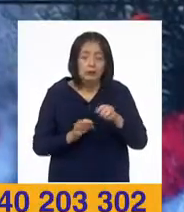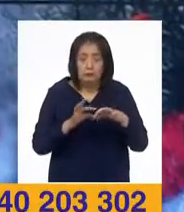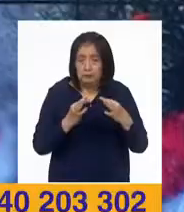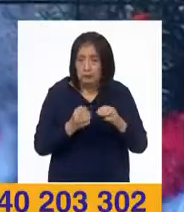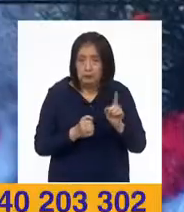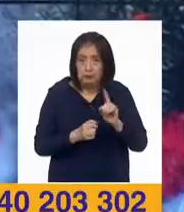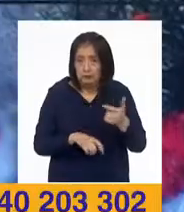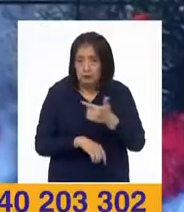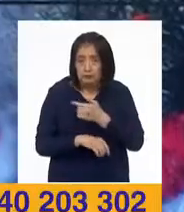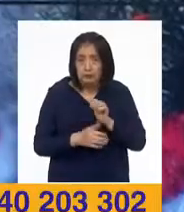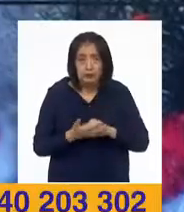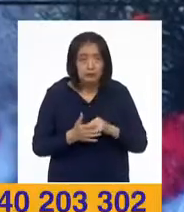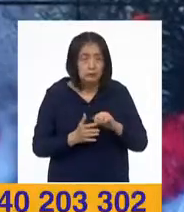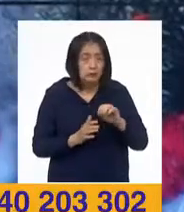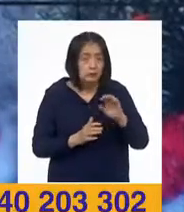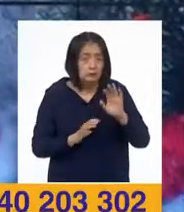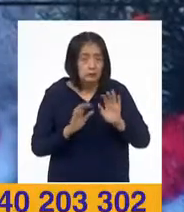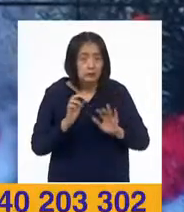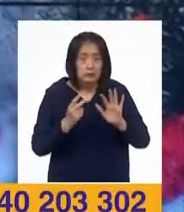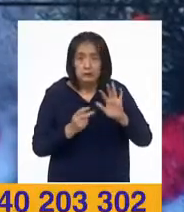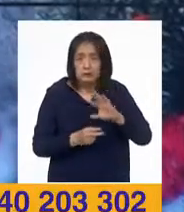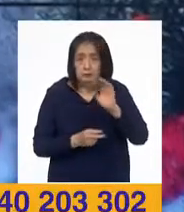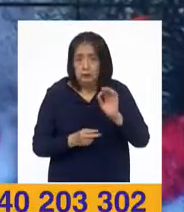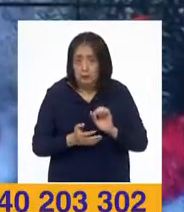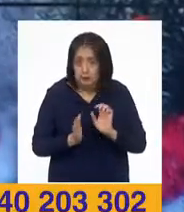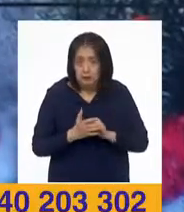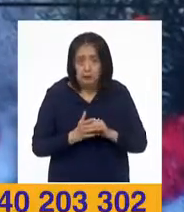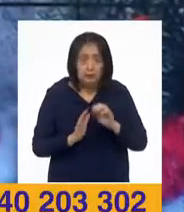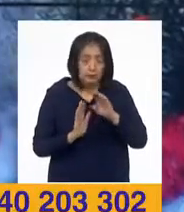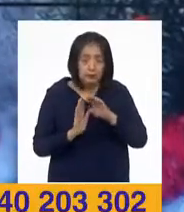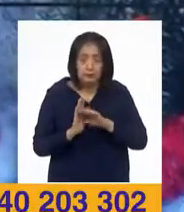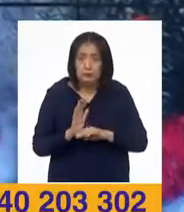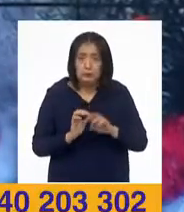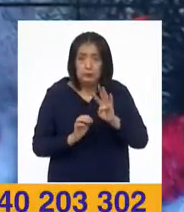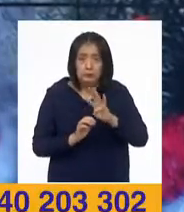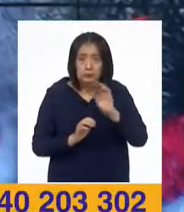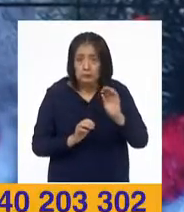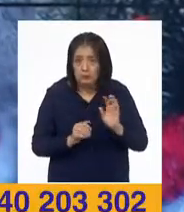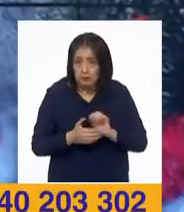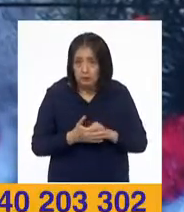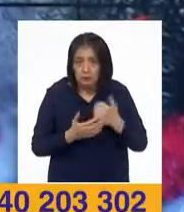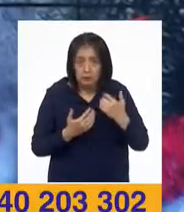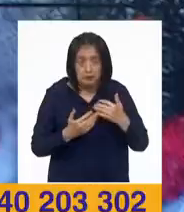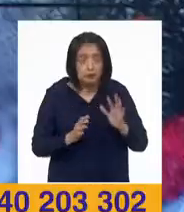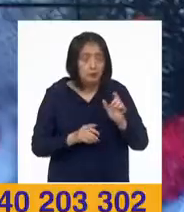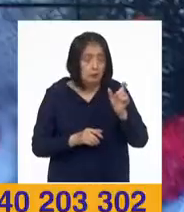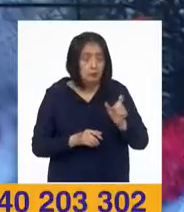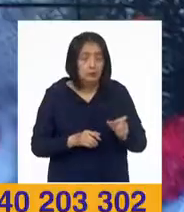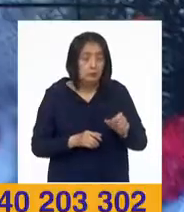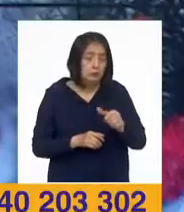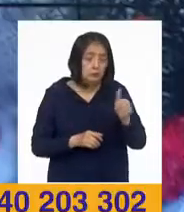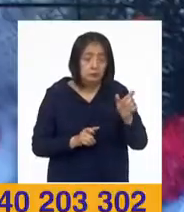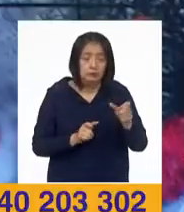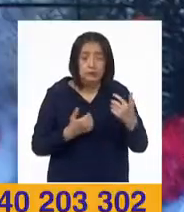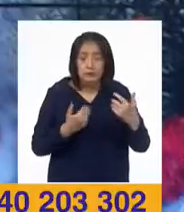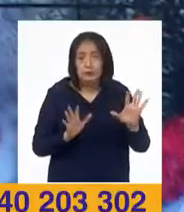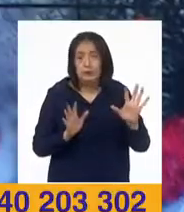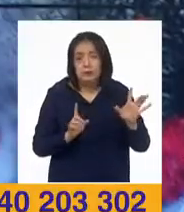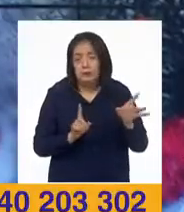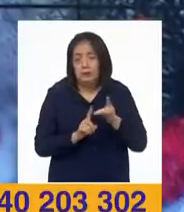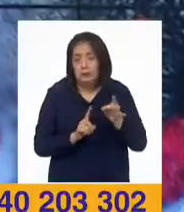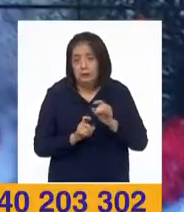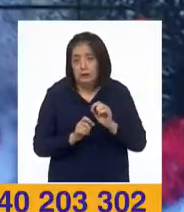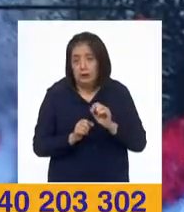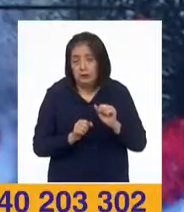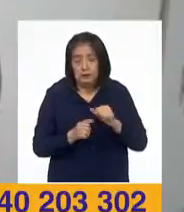que no ha sido vacunado es de 17% y disminuye a 4% si se trata de otra persona que ya ha sido inmunizada.